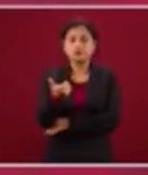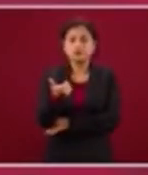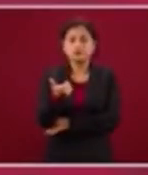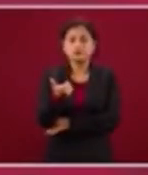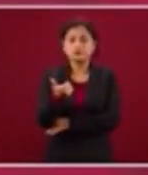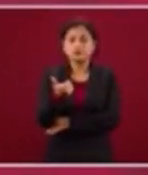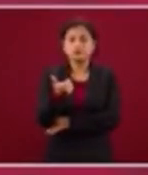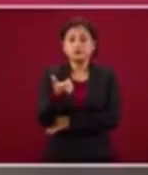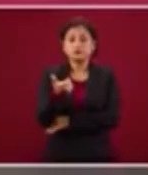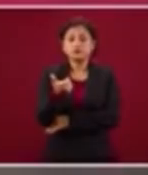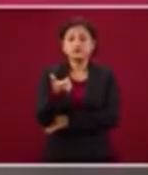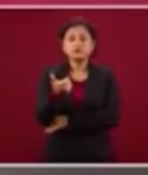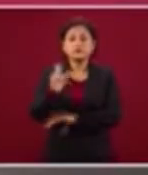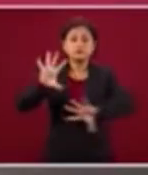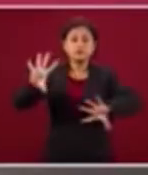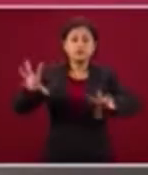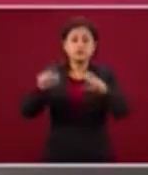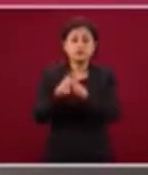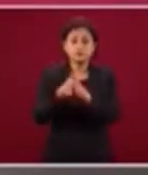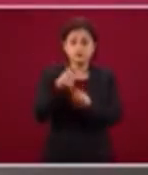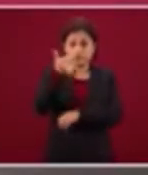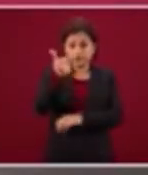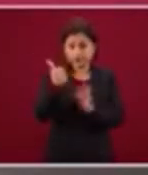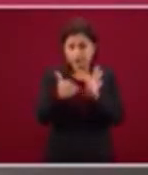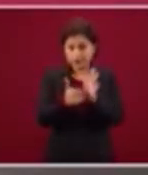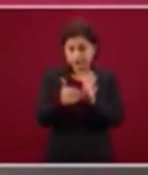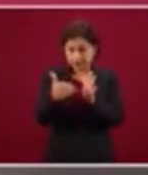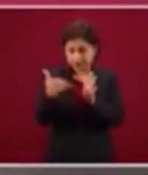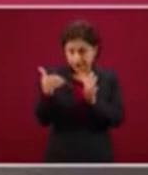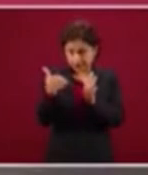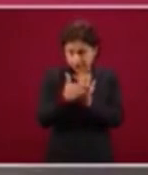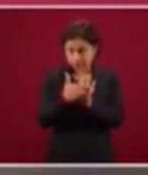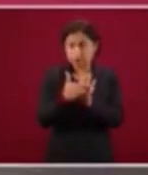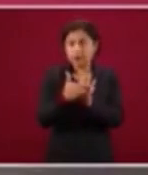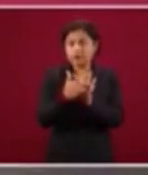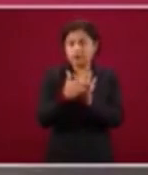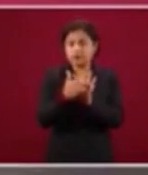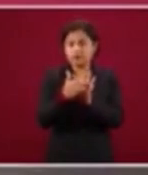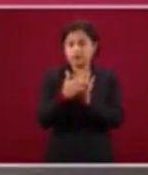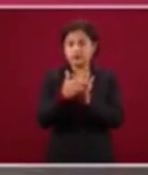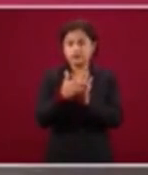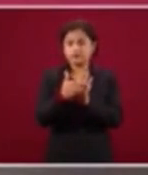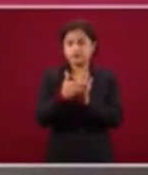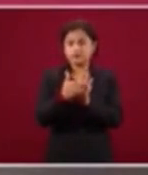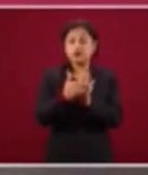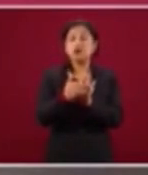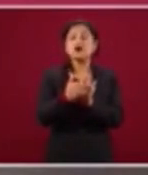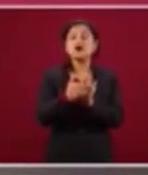Estamos hablando de 6 millones de números.